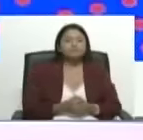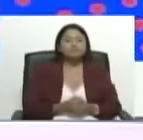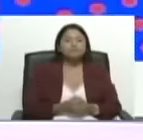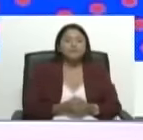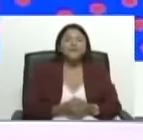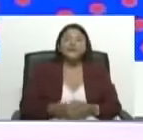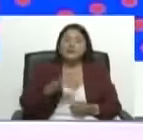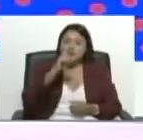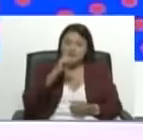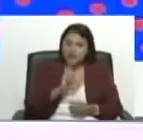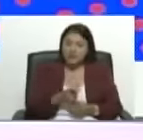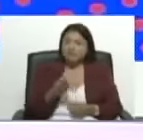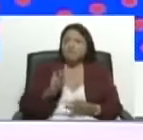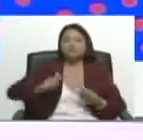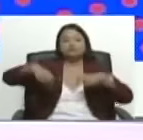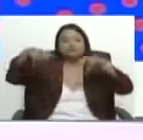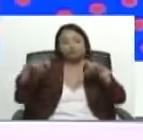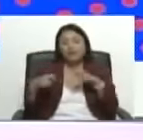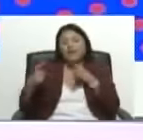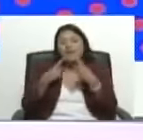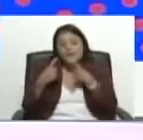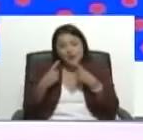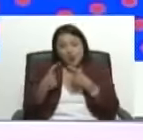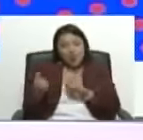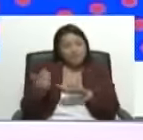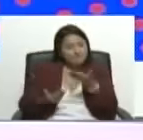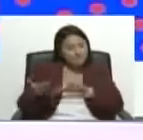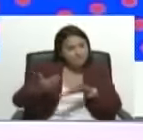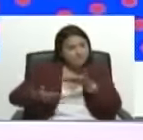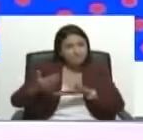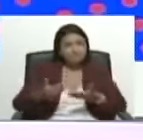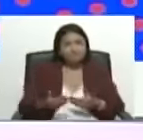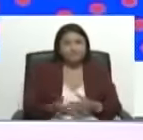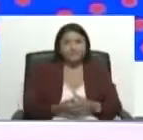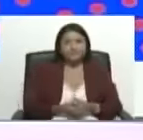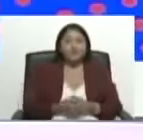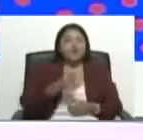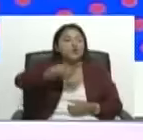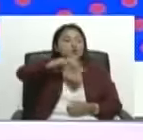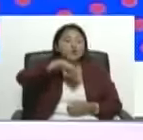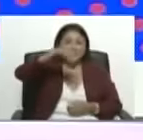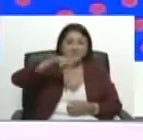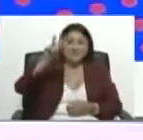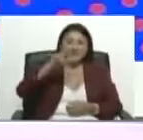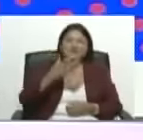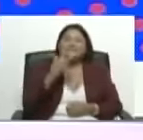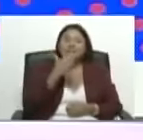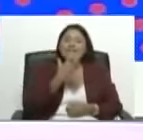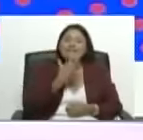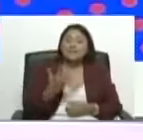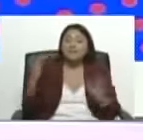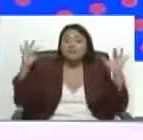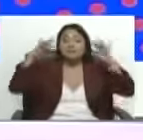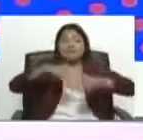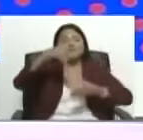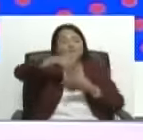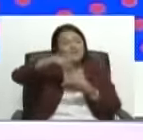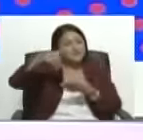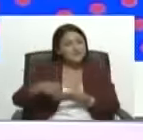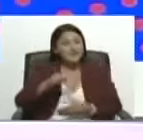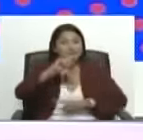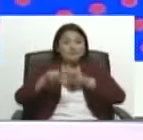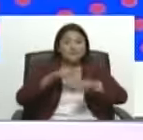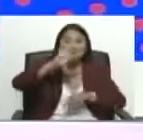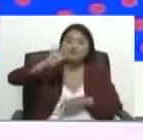sentar a dialogar y a negociar. Y nosotros, el 3 de diciembre, a votar en nuestro referendo